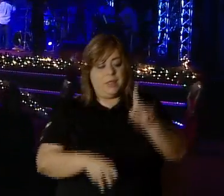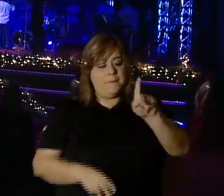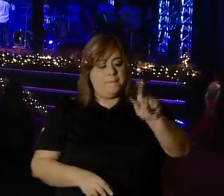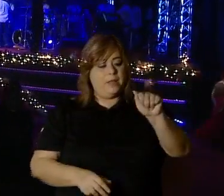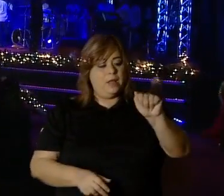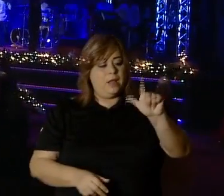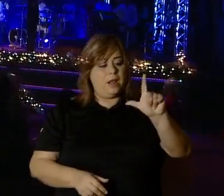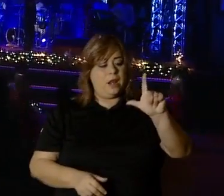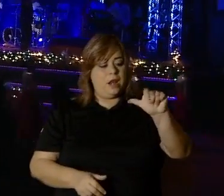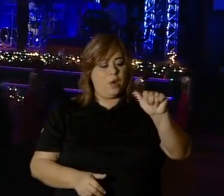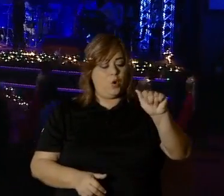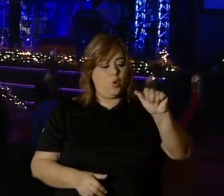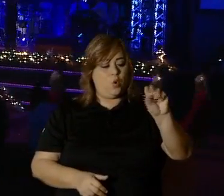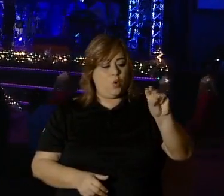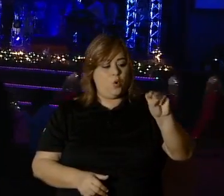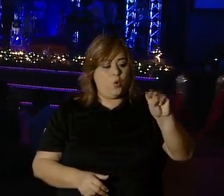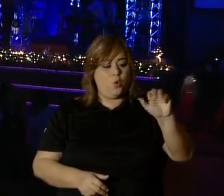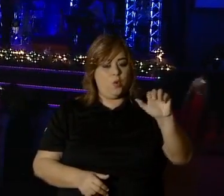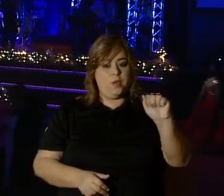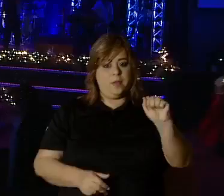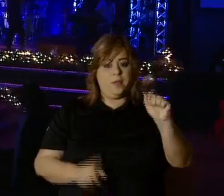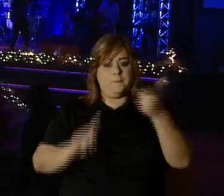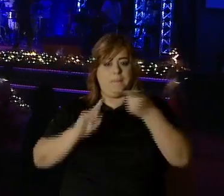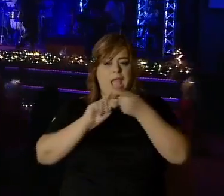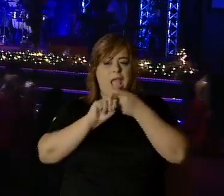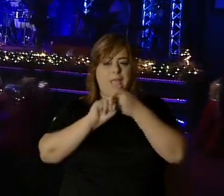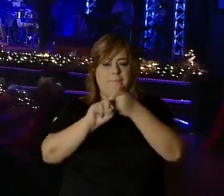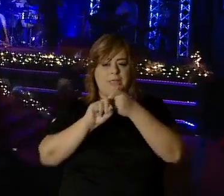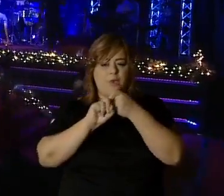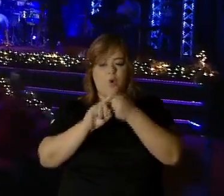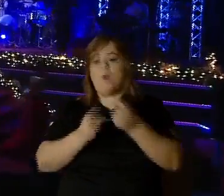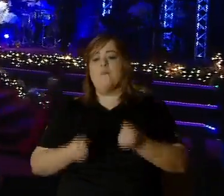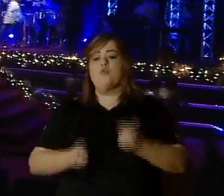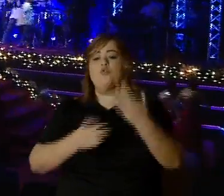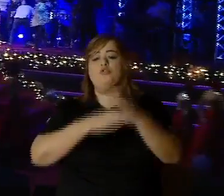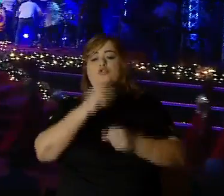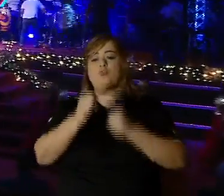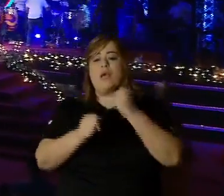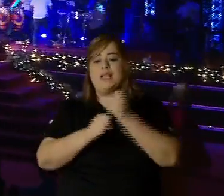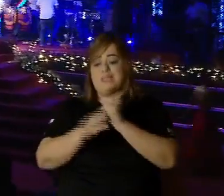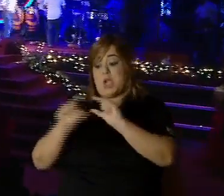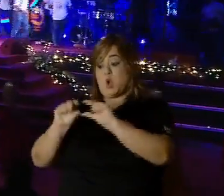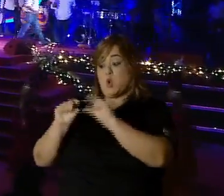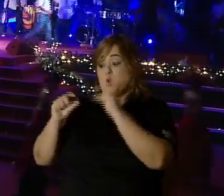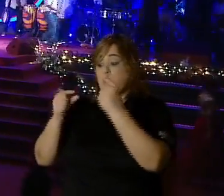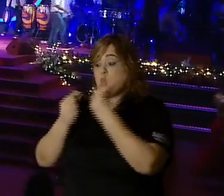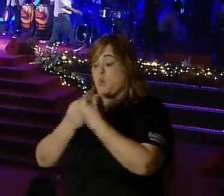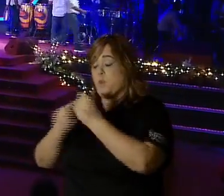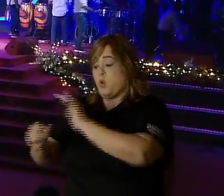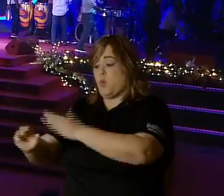de muchos años, no conviene decir cuánto. Y este grupo maravilloso,